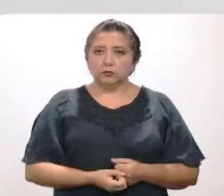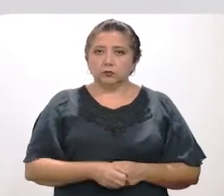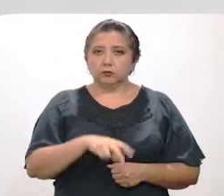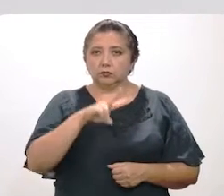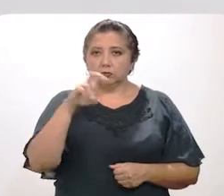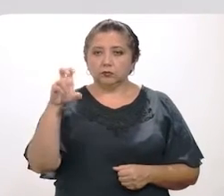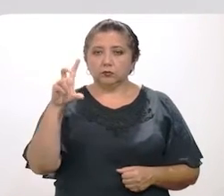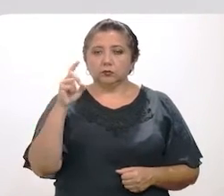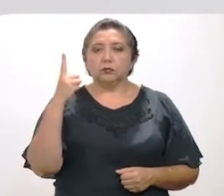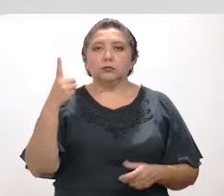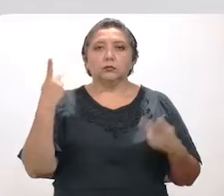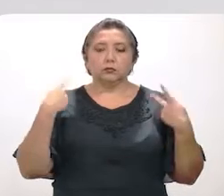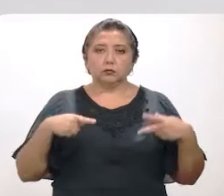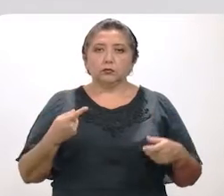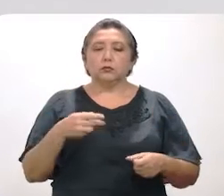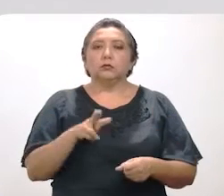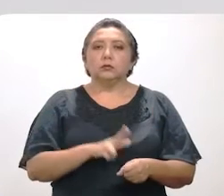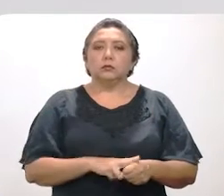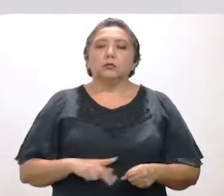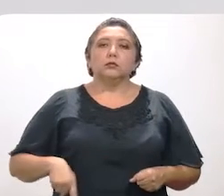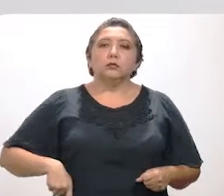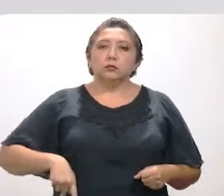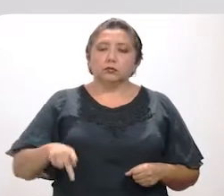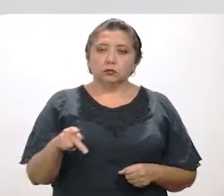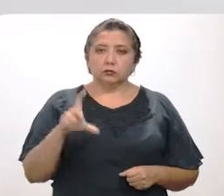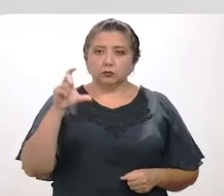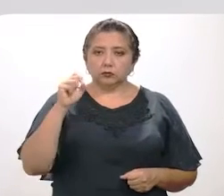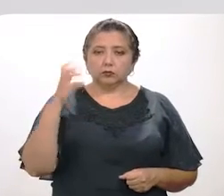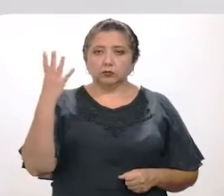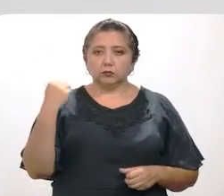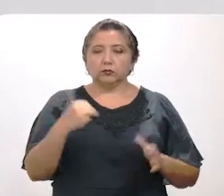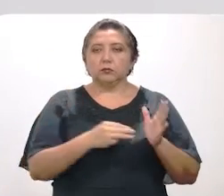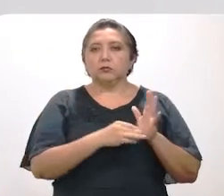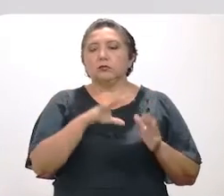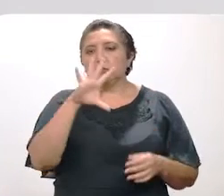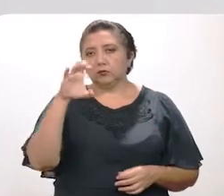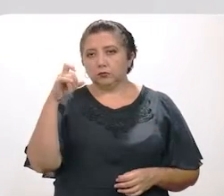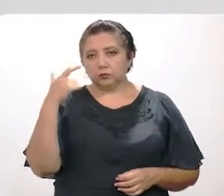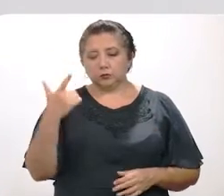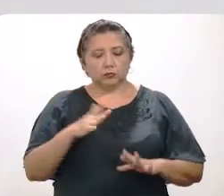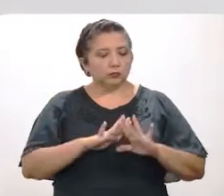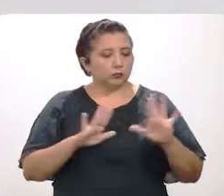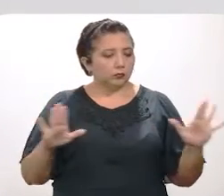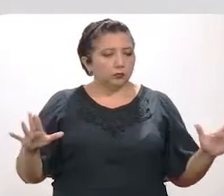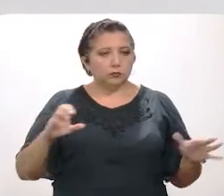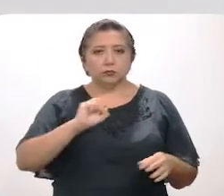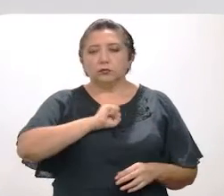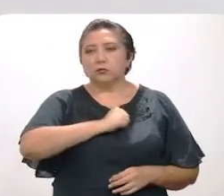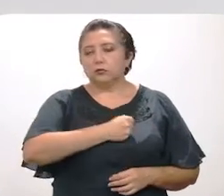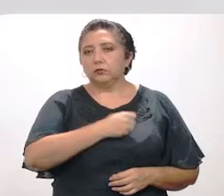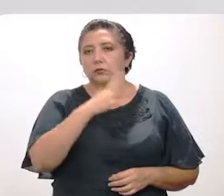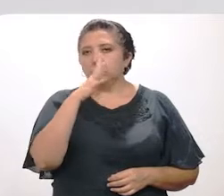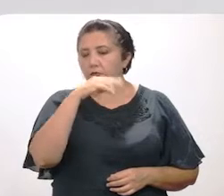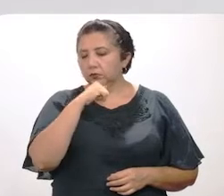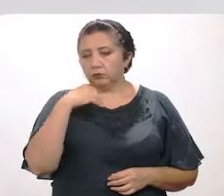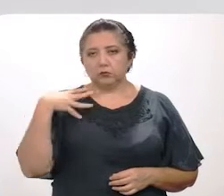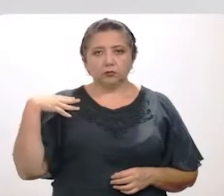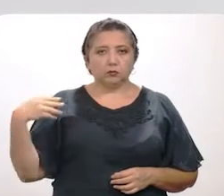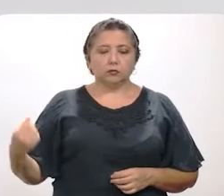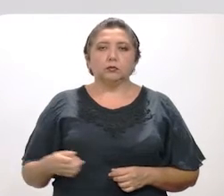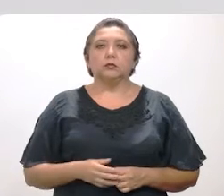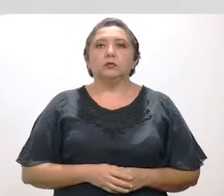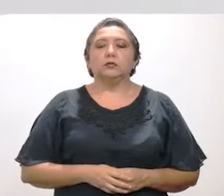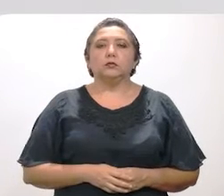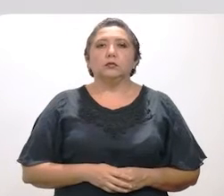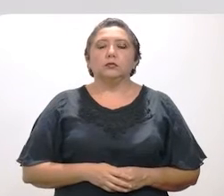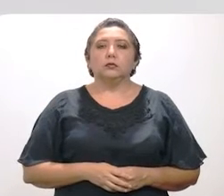tenemos 231 pacientes en hospitales públicos. 29.507 pacientes ya se recuperaron, no presentan síntomas ni